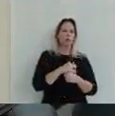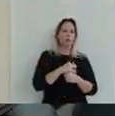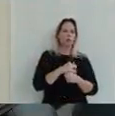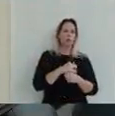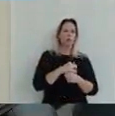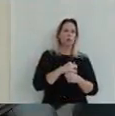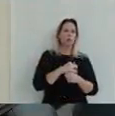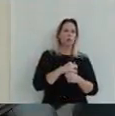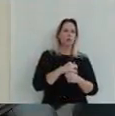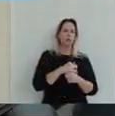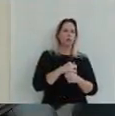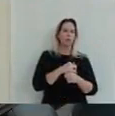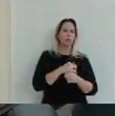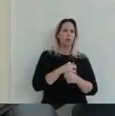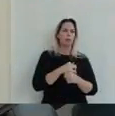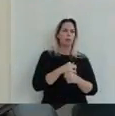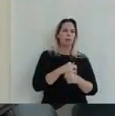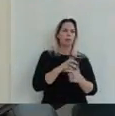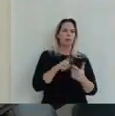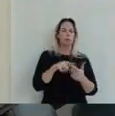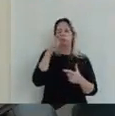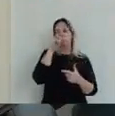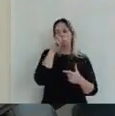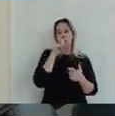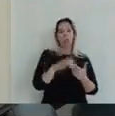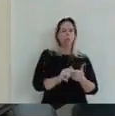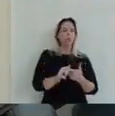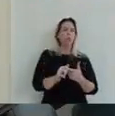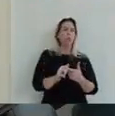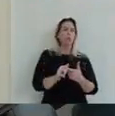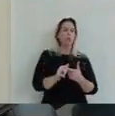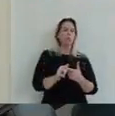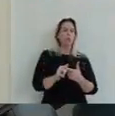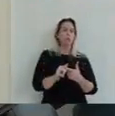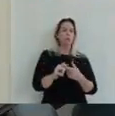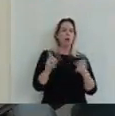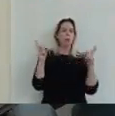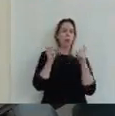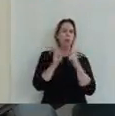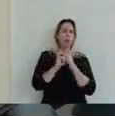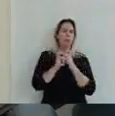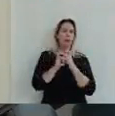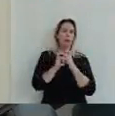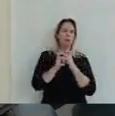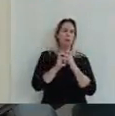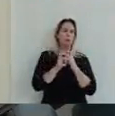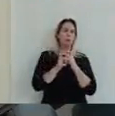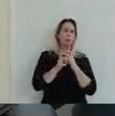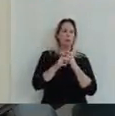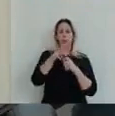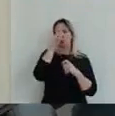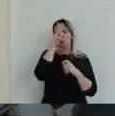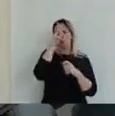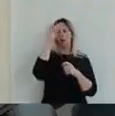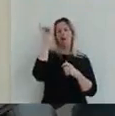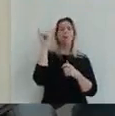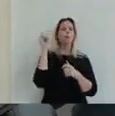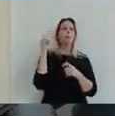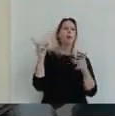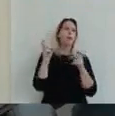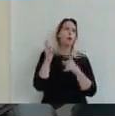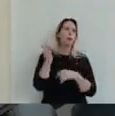O Corrientes viene justamente el problema en la parte de seguridad, porque ayer